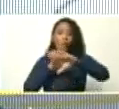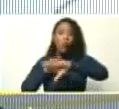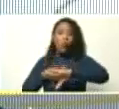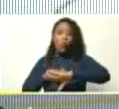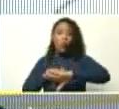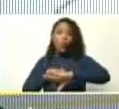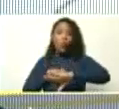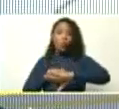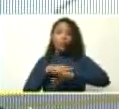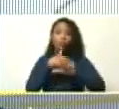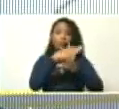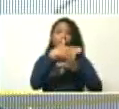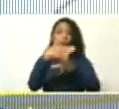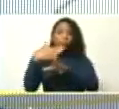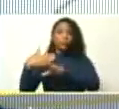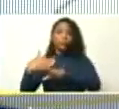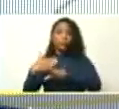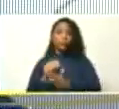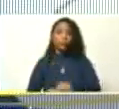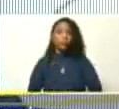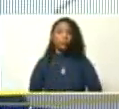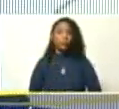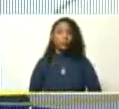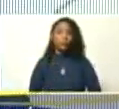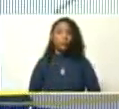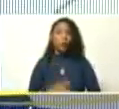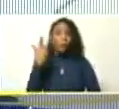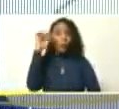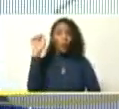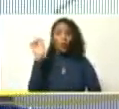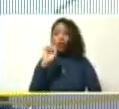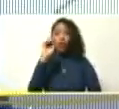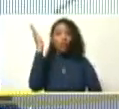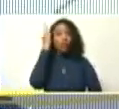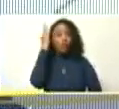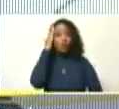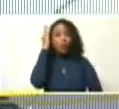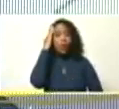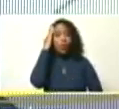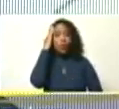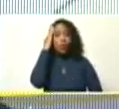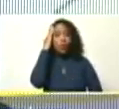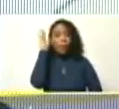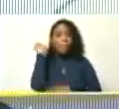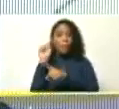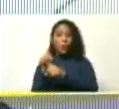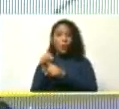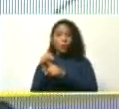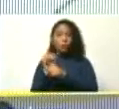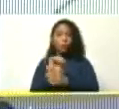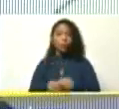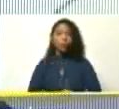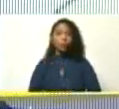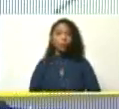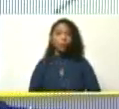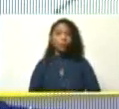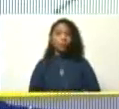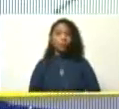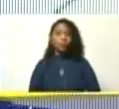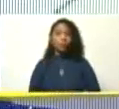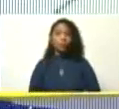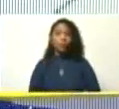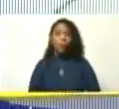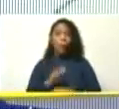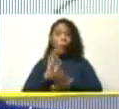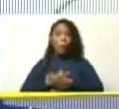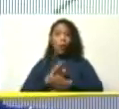fanal compartido. Por los que no supieron de treta despreciable. por